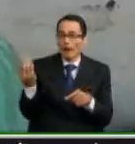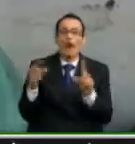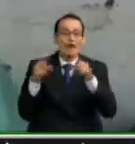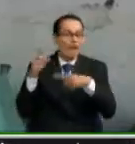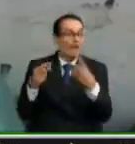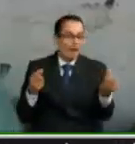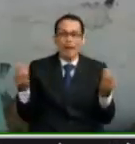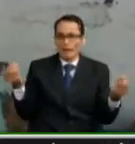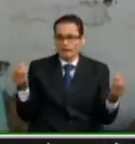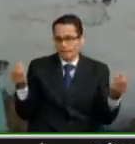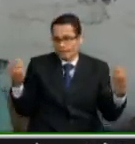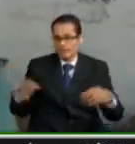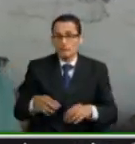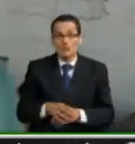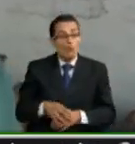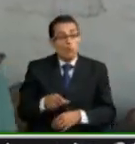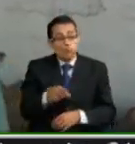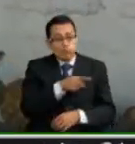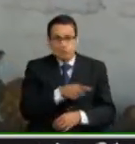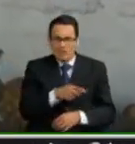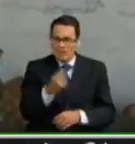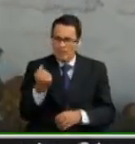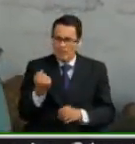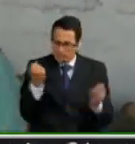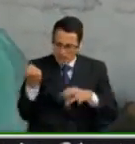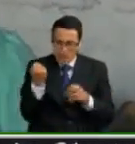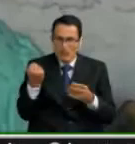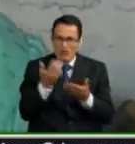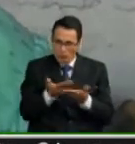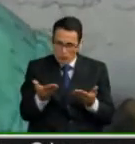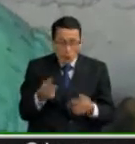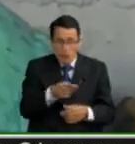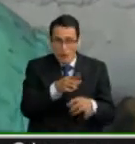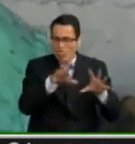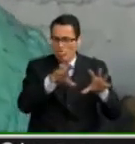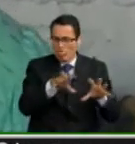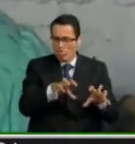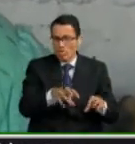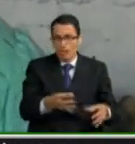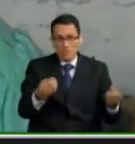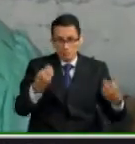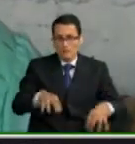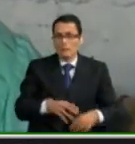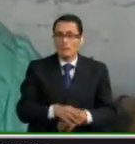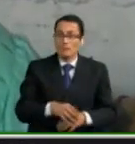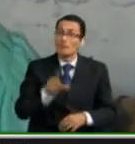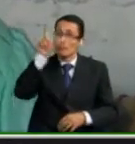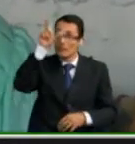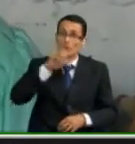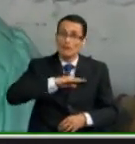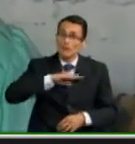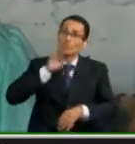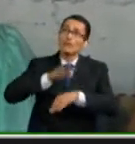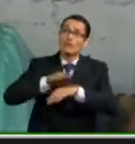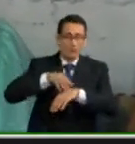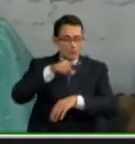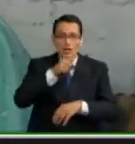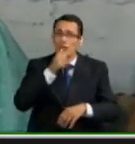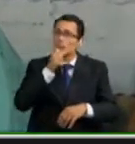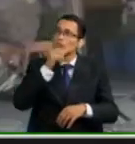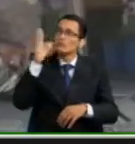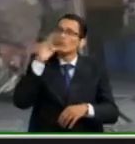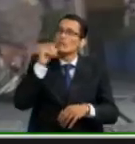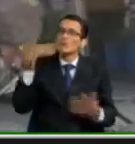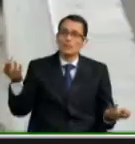otros aquí. Y la merca se está perdiendo y también le pedimos al señor alcalde que no tenemos agua, ni mucho menos